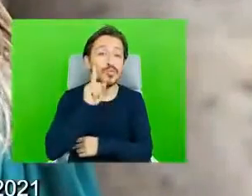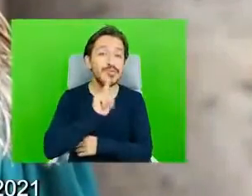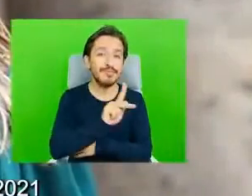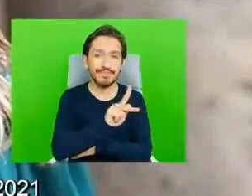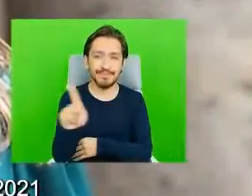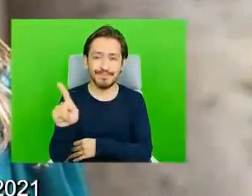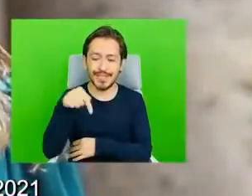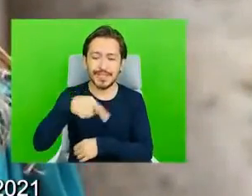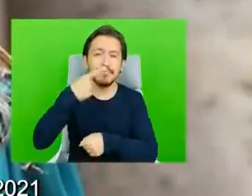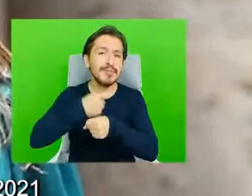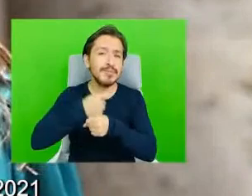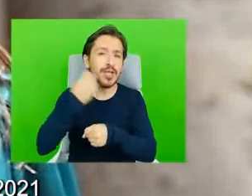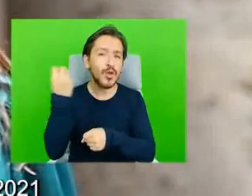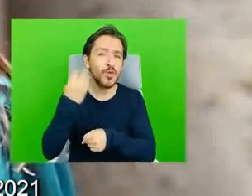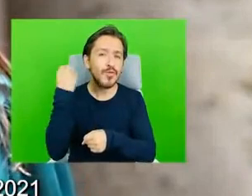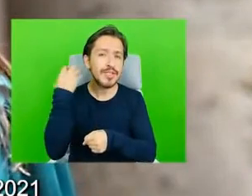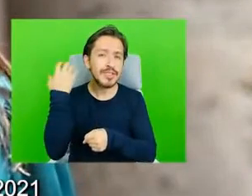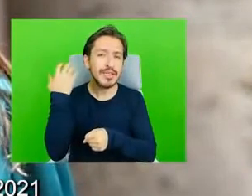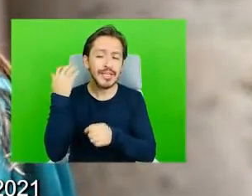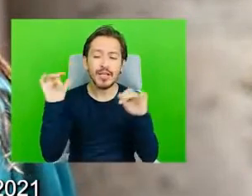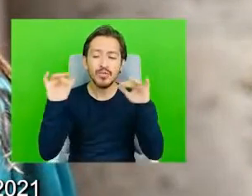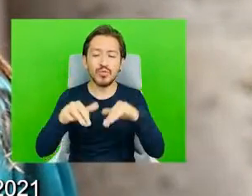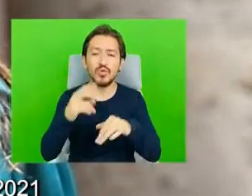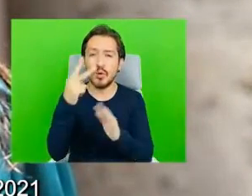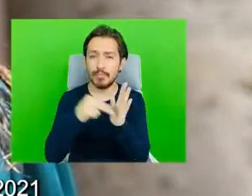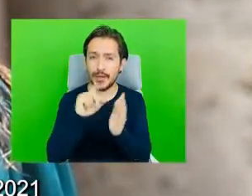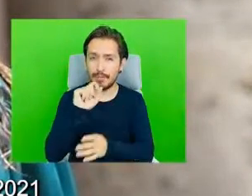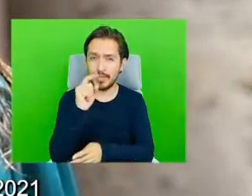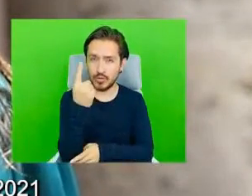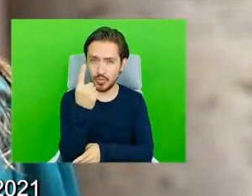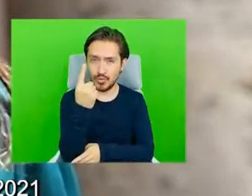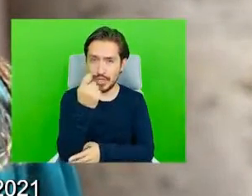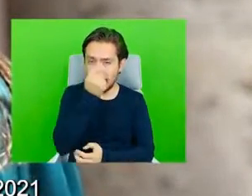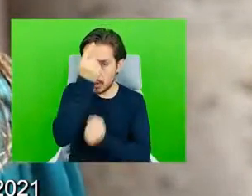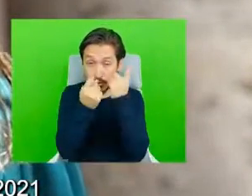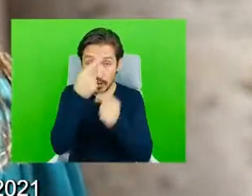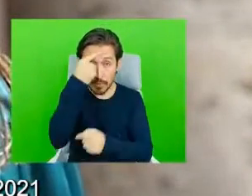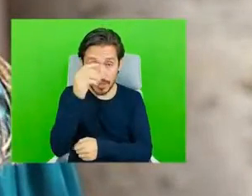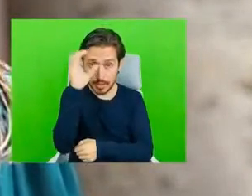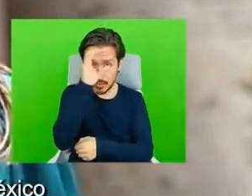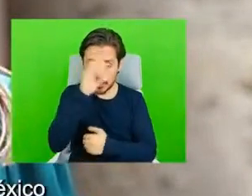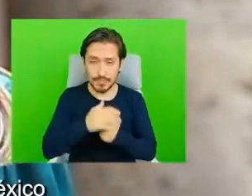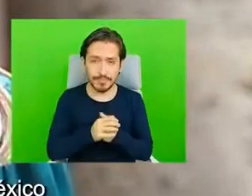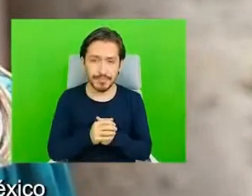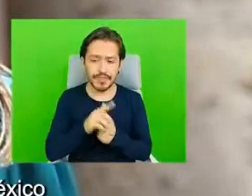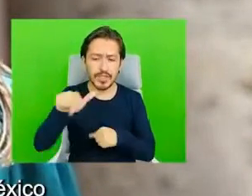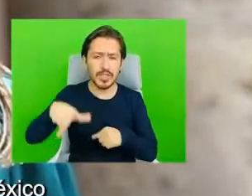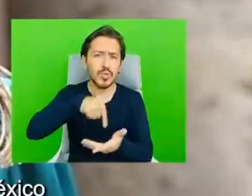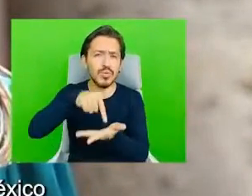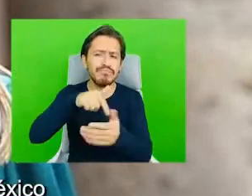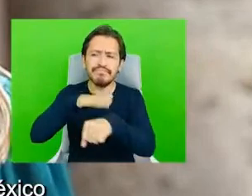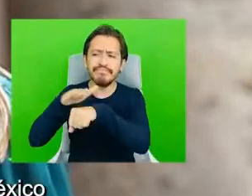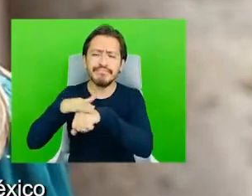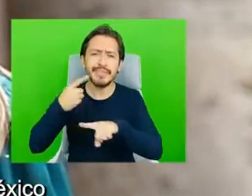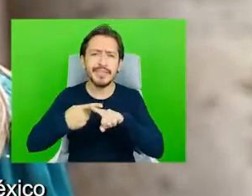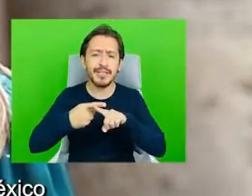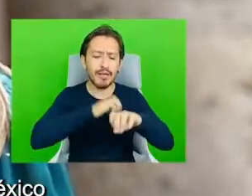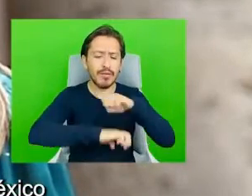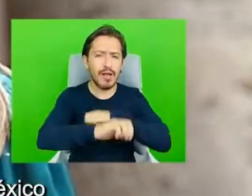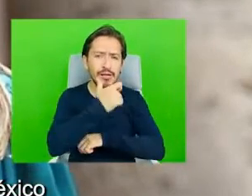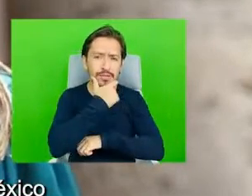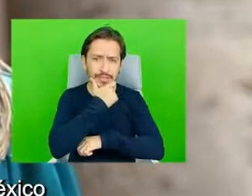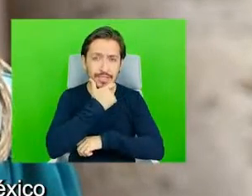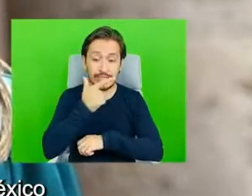Bienvenidas y bienvenidos a esta primera sesión del Encuentro 2021 de Innovación para la Cultura, un espacio convocado por el British